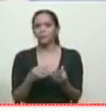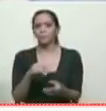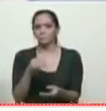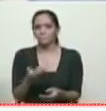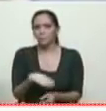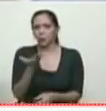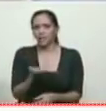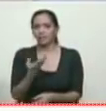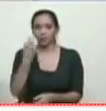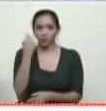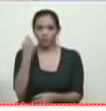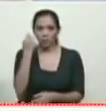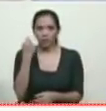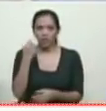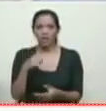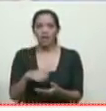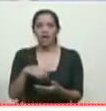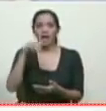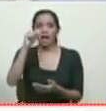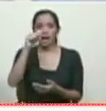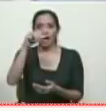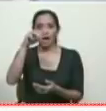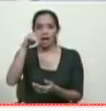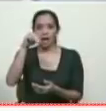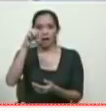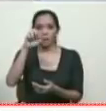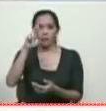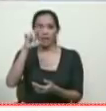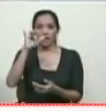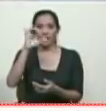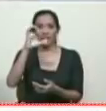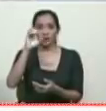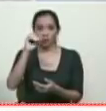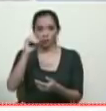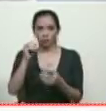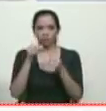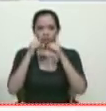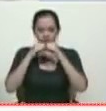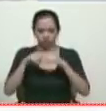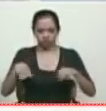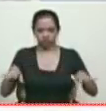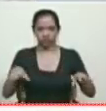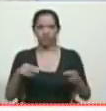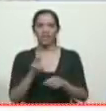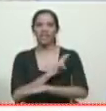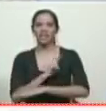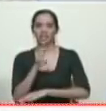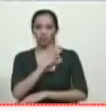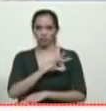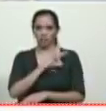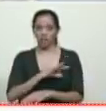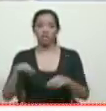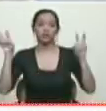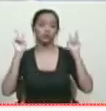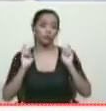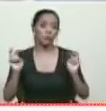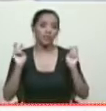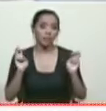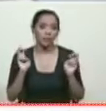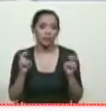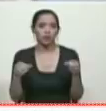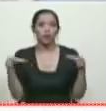es un diputado, es Américo de Gracia el que lo está divulgando en sus redes sociales. Bueno, supuestamente se montan